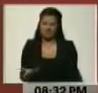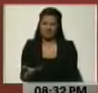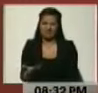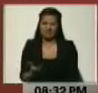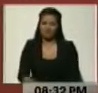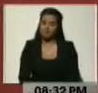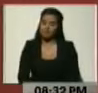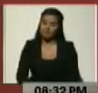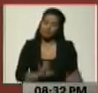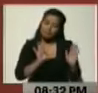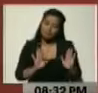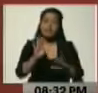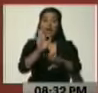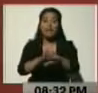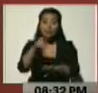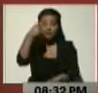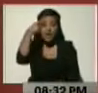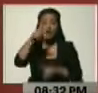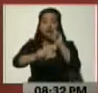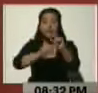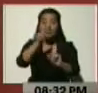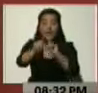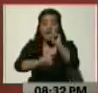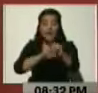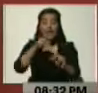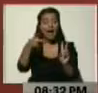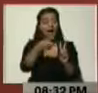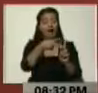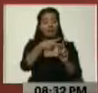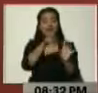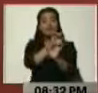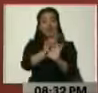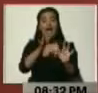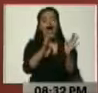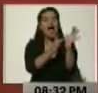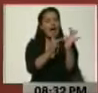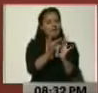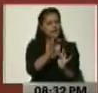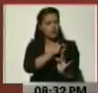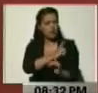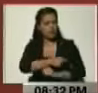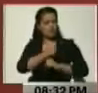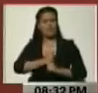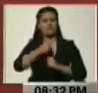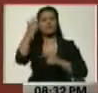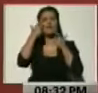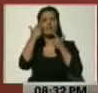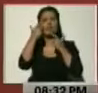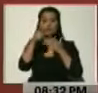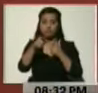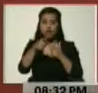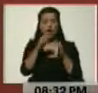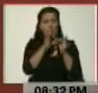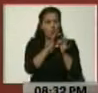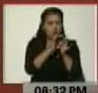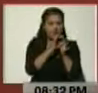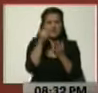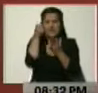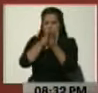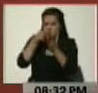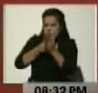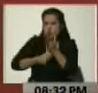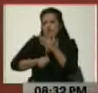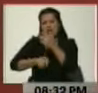entonces, abril de fuerza chavista. Unidad, de unidad, de lucha, de batalla, de victoria, pero de unidad